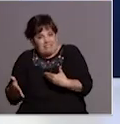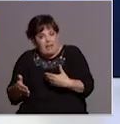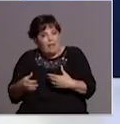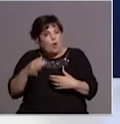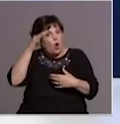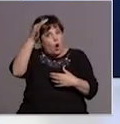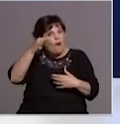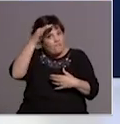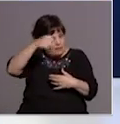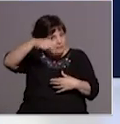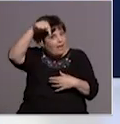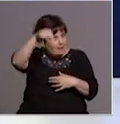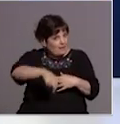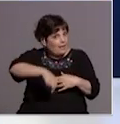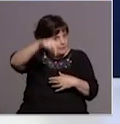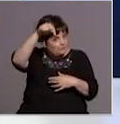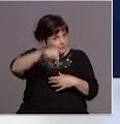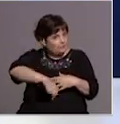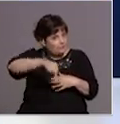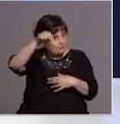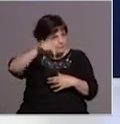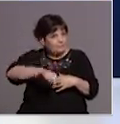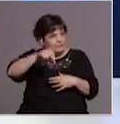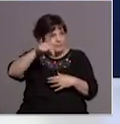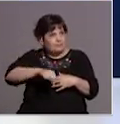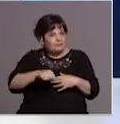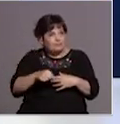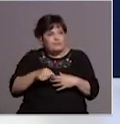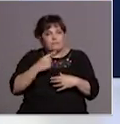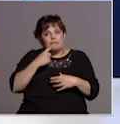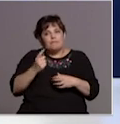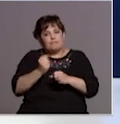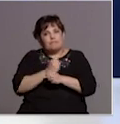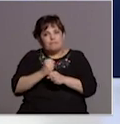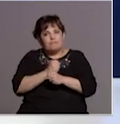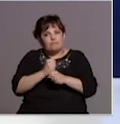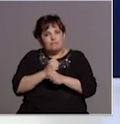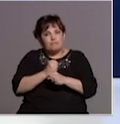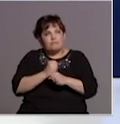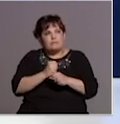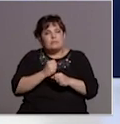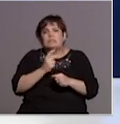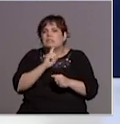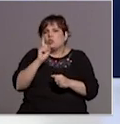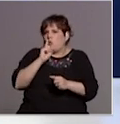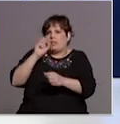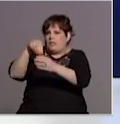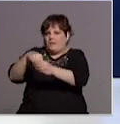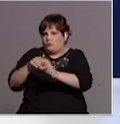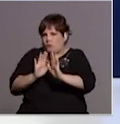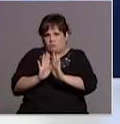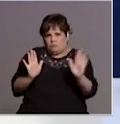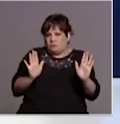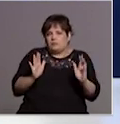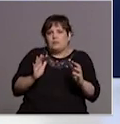se celebró acá bueno ahí se aprobó el principio de no intervención como un